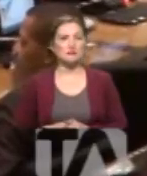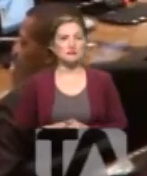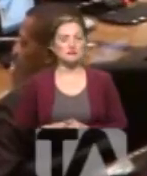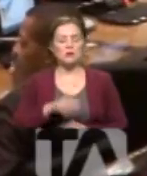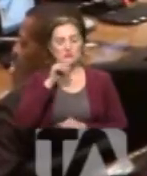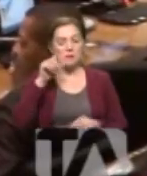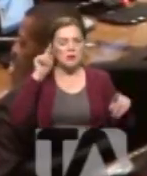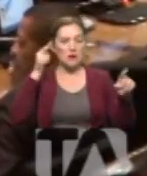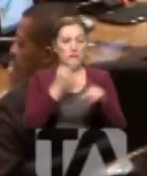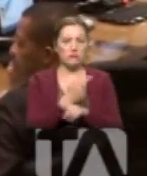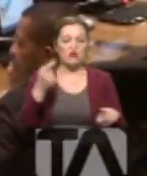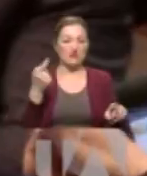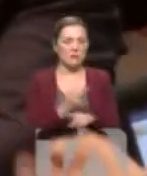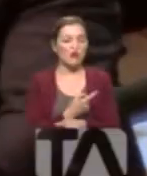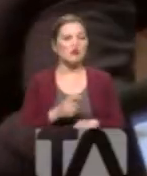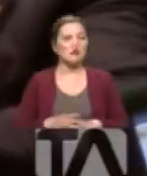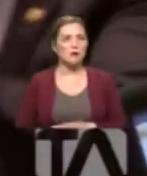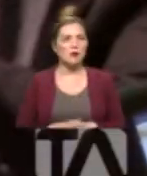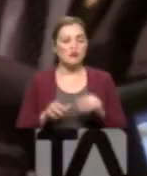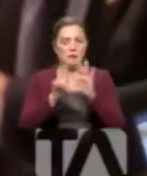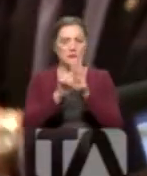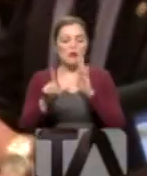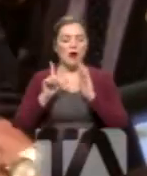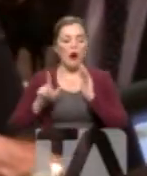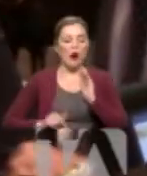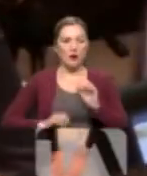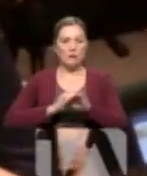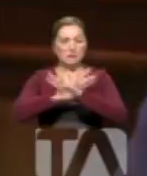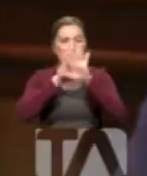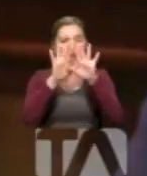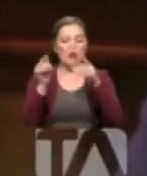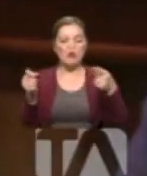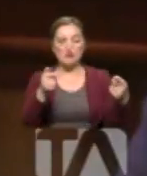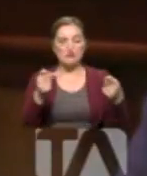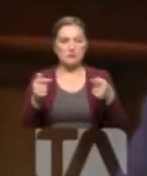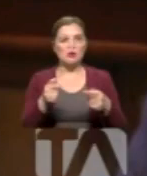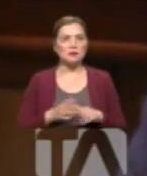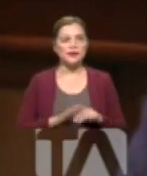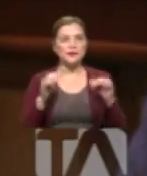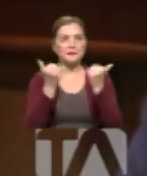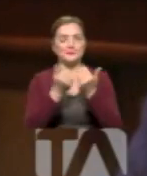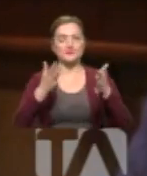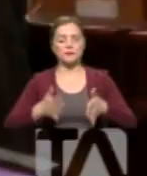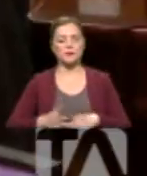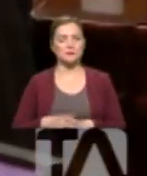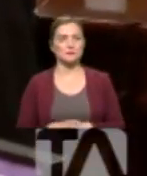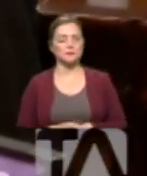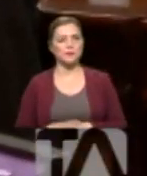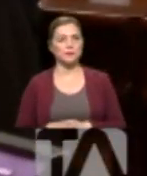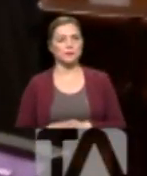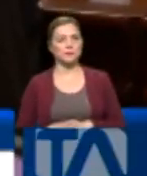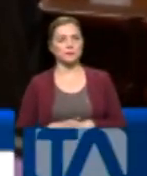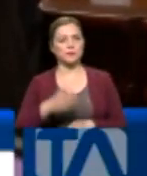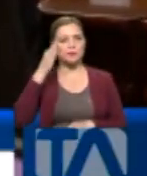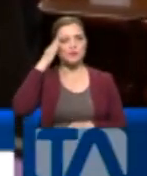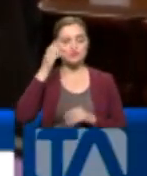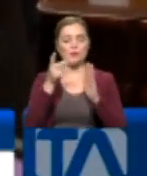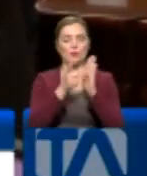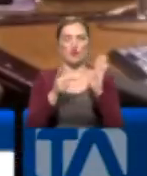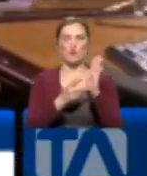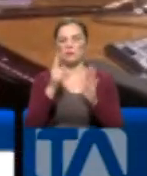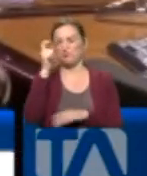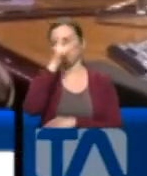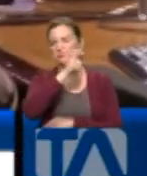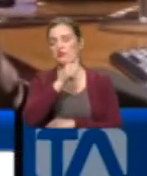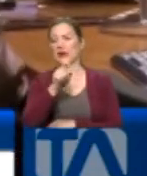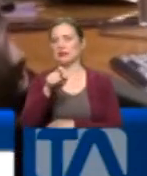La falta de acuerdos en el legislativo frente al Código de Salud es evidente, no obstante, los asambleístas tienen plenamente identificados los puntos